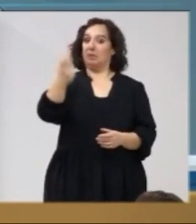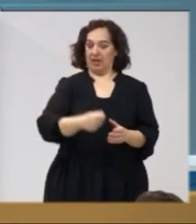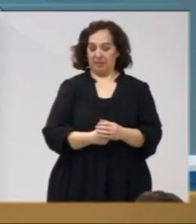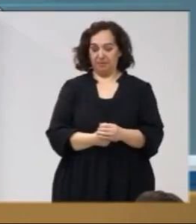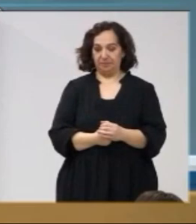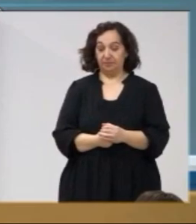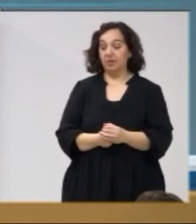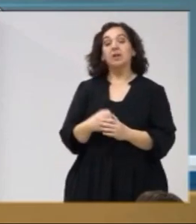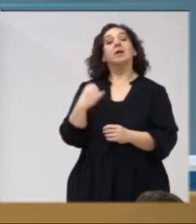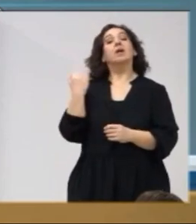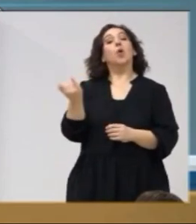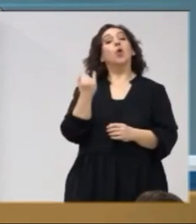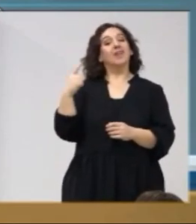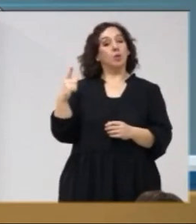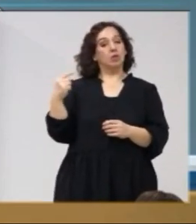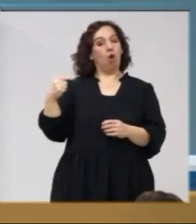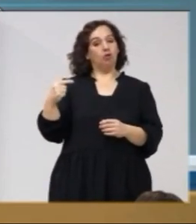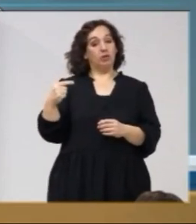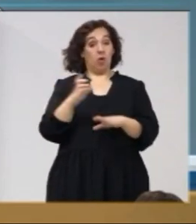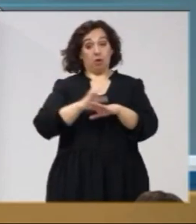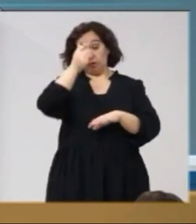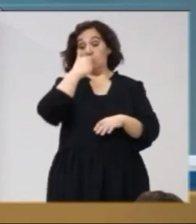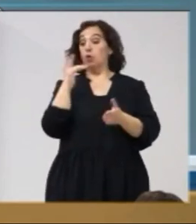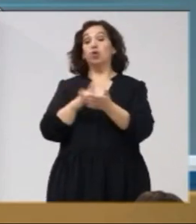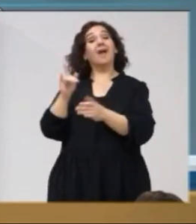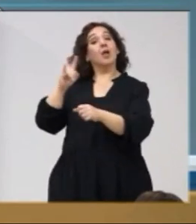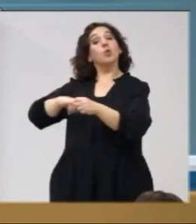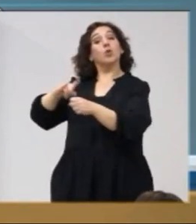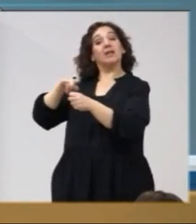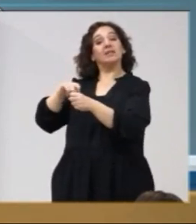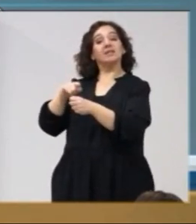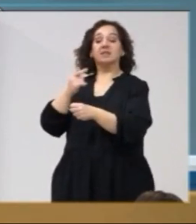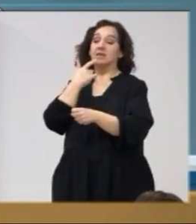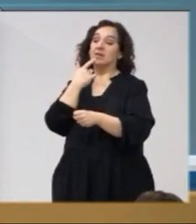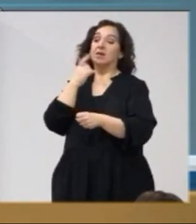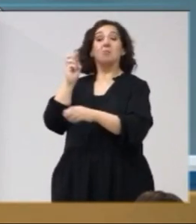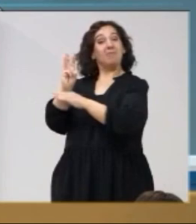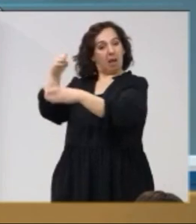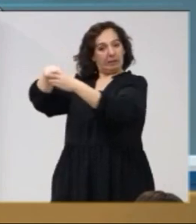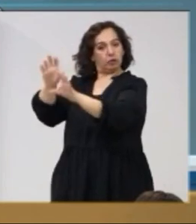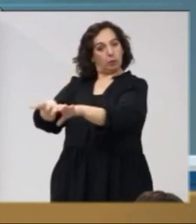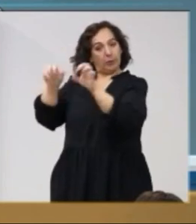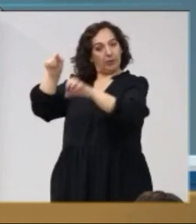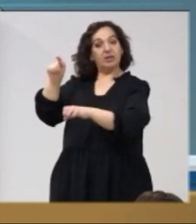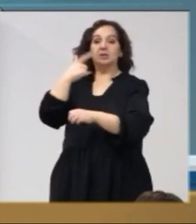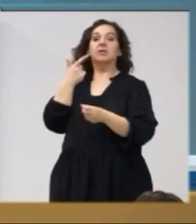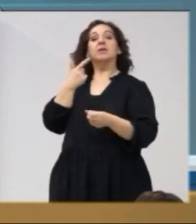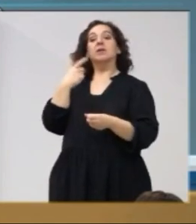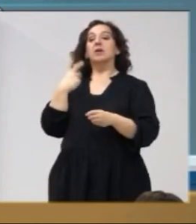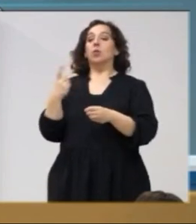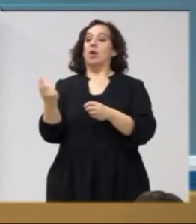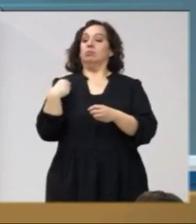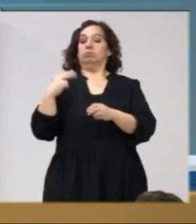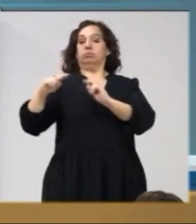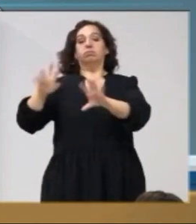porque José Luis Gochicoa tiene el lunes en el Parlamento una interpelación para explicar lo que ha pasado, y